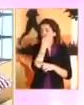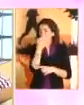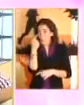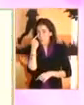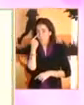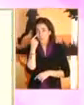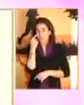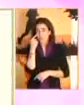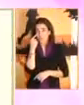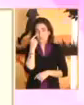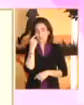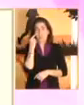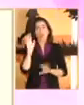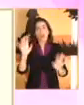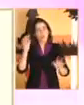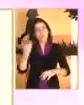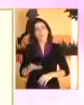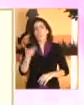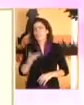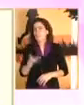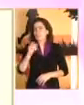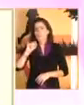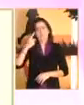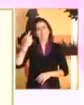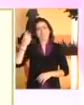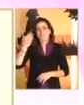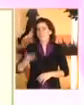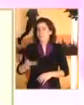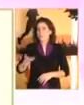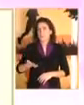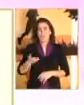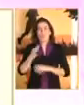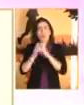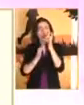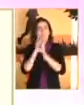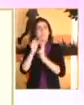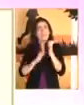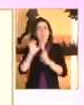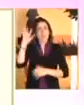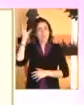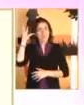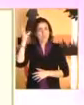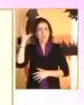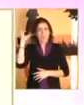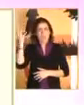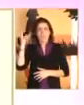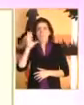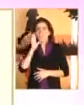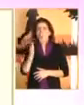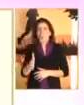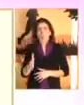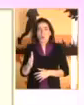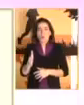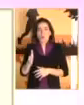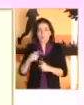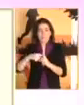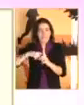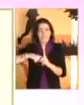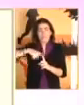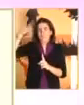sí que es tela marinera, porque es más contagiosa, más más alta